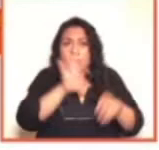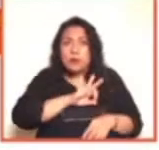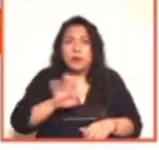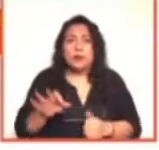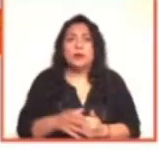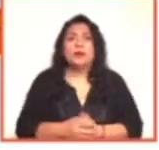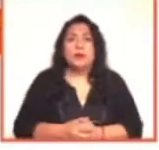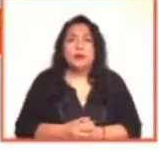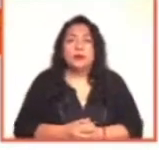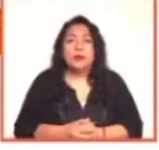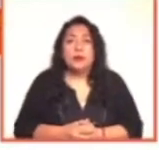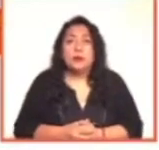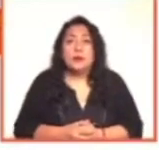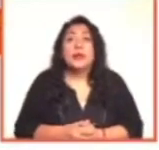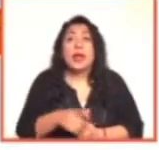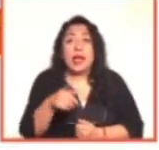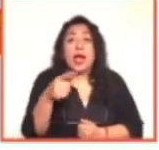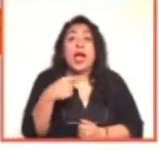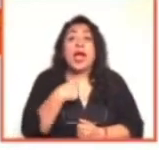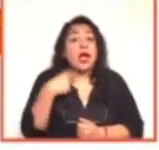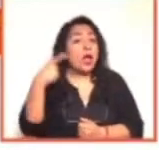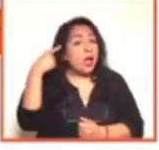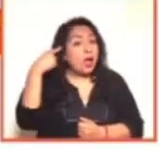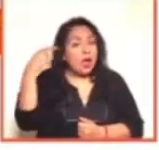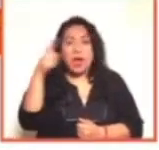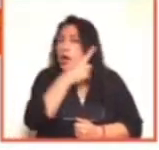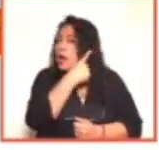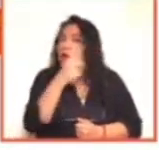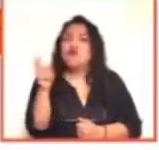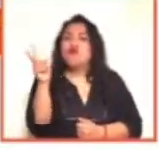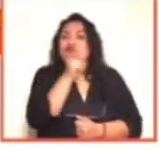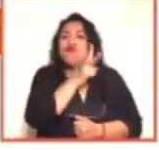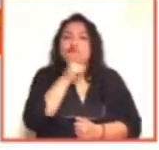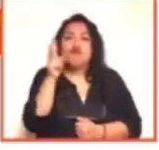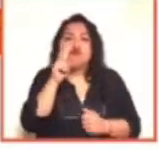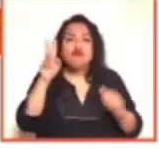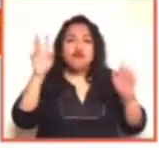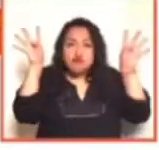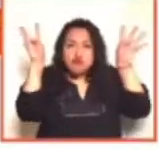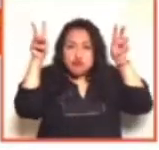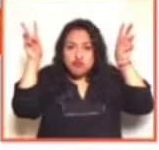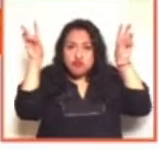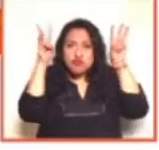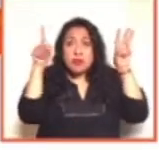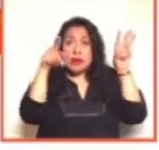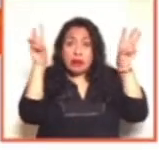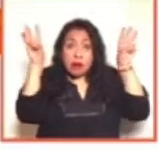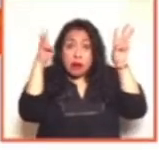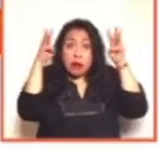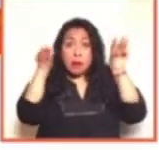Porque pues, los ajolotes pueden respirar por medio de branquias externas, que son esas. Y entonces cuando Chema mueve sus branquias,